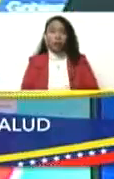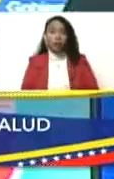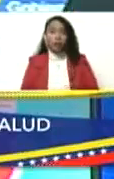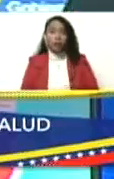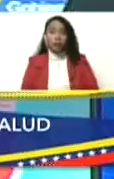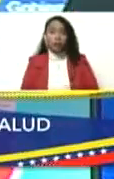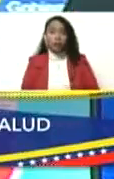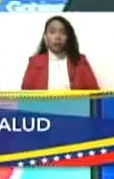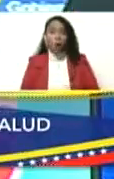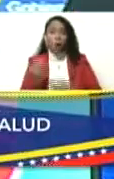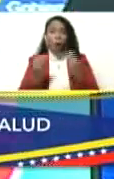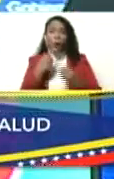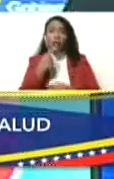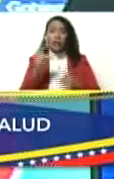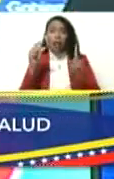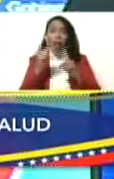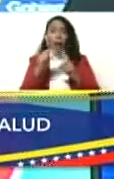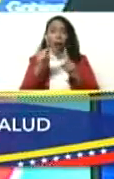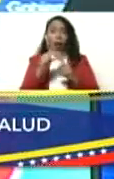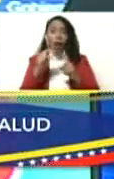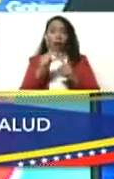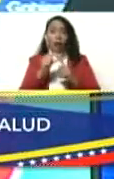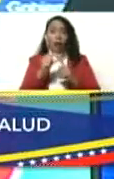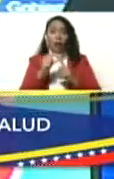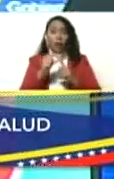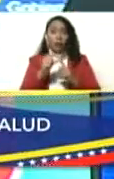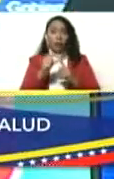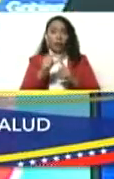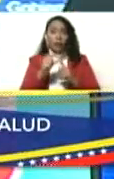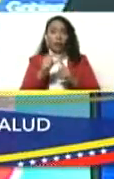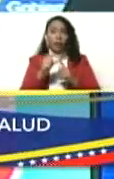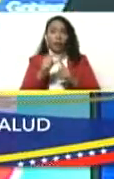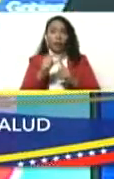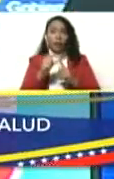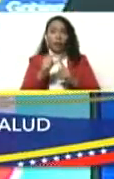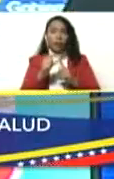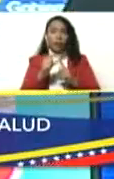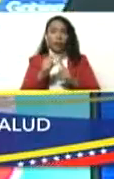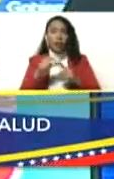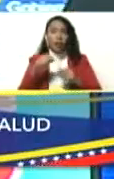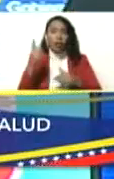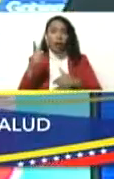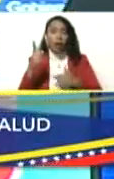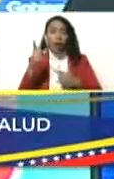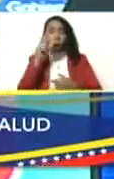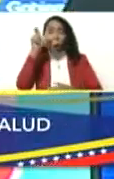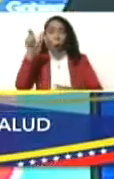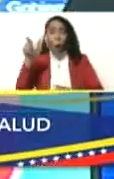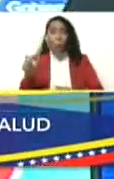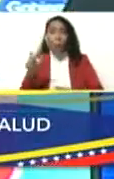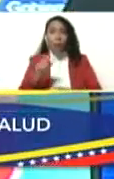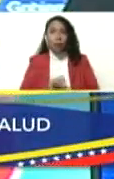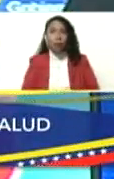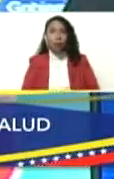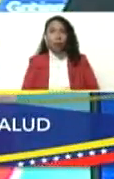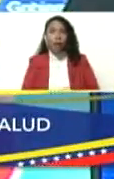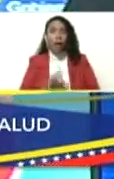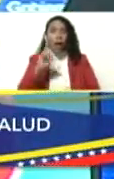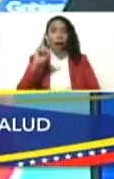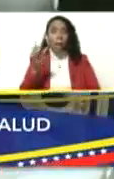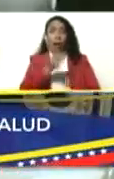Como decía en sus palabras el teniente de fragata Víctor Antonio Correa Rondón, también